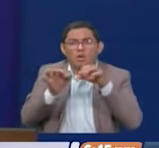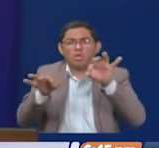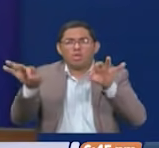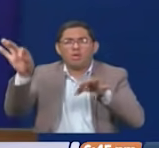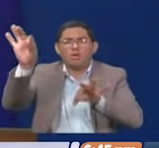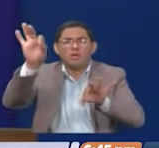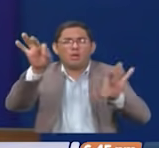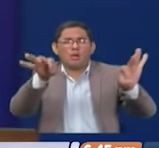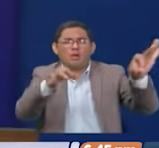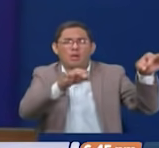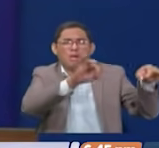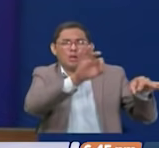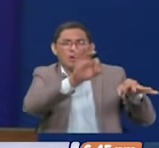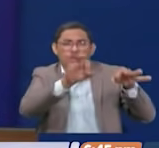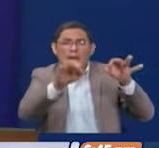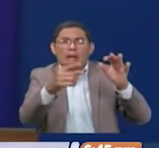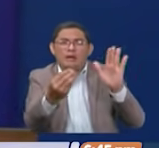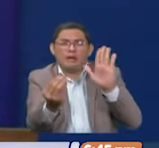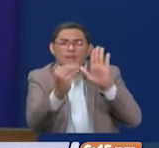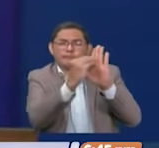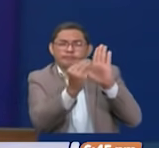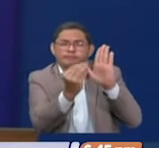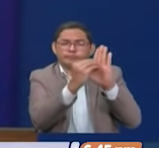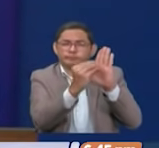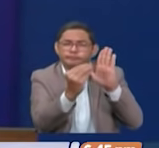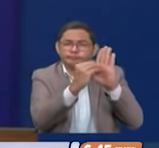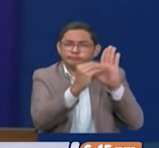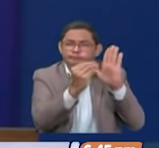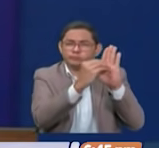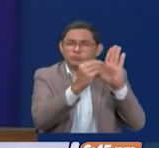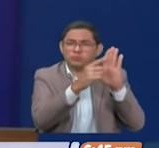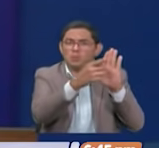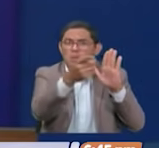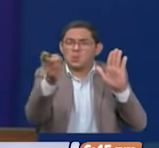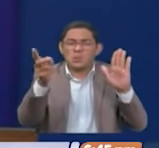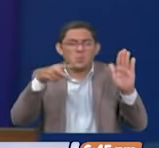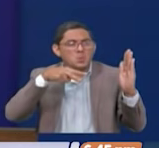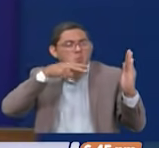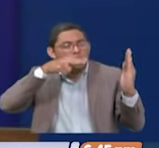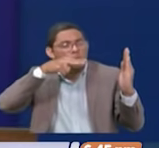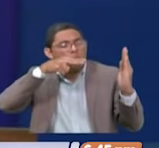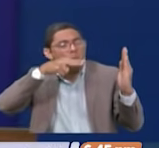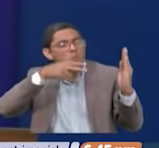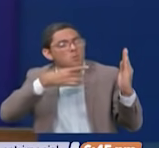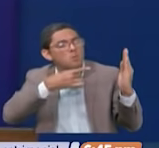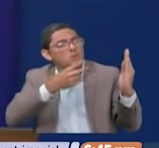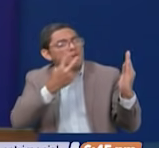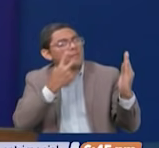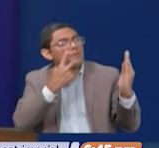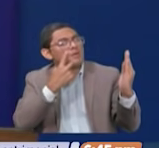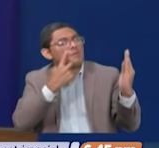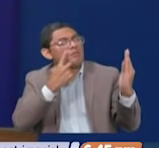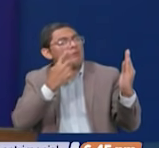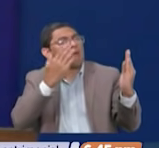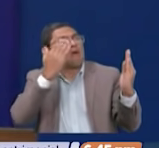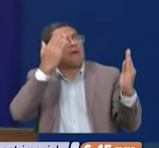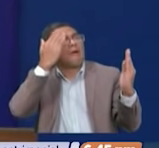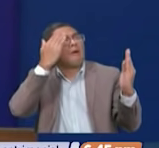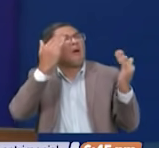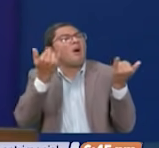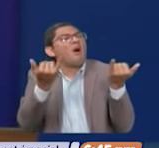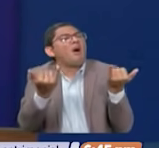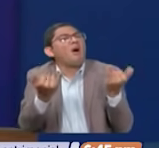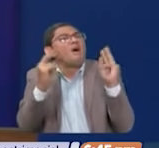proceso queremos hacerlo periódicamente para que la comunidad pueda accediendo a nuestro sitio saber qué es lo que